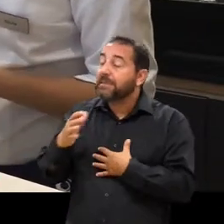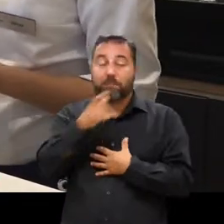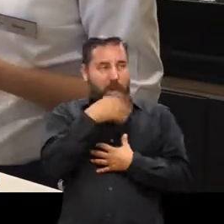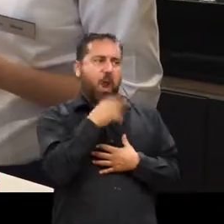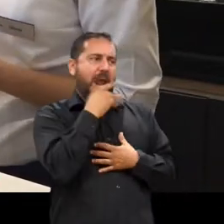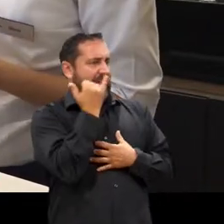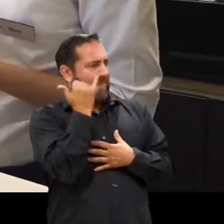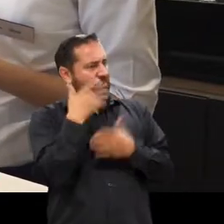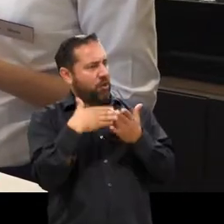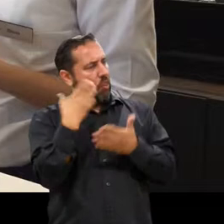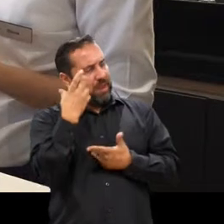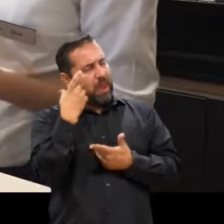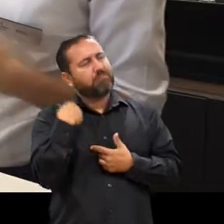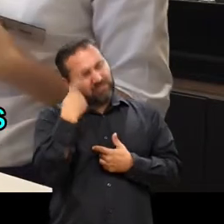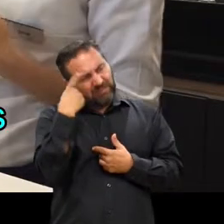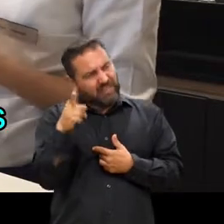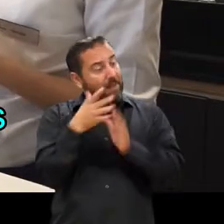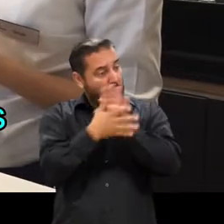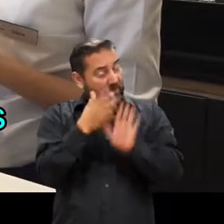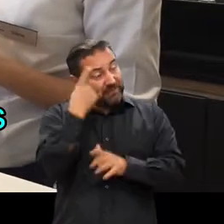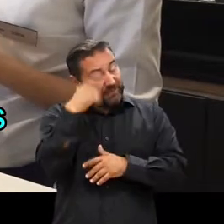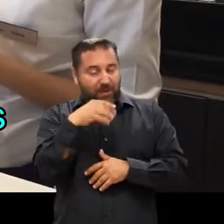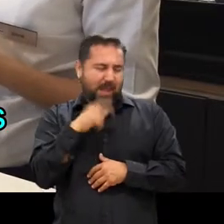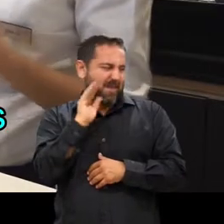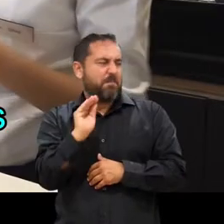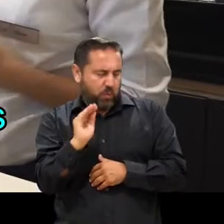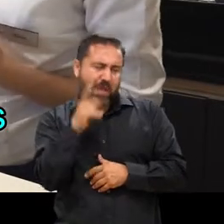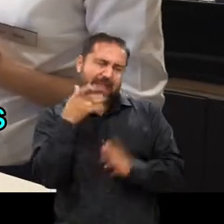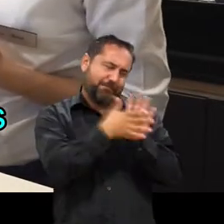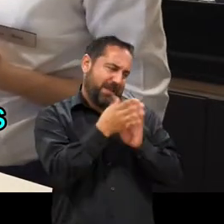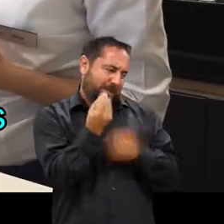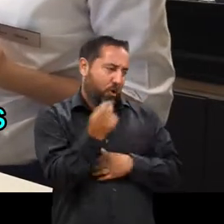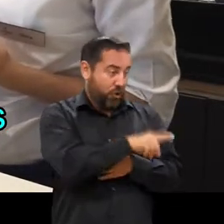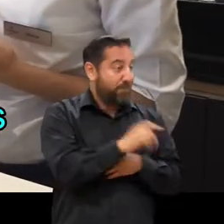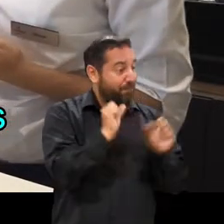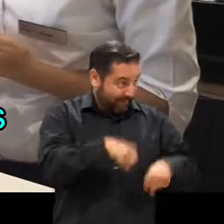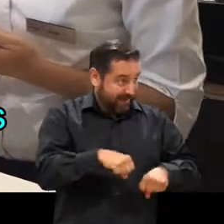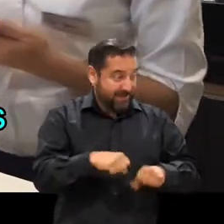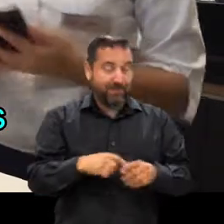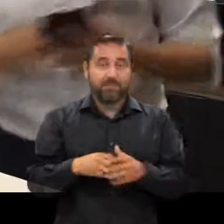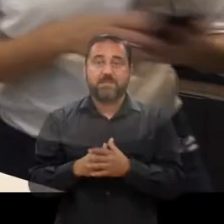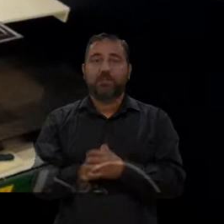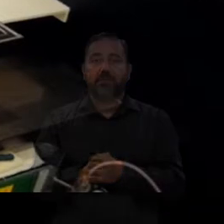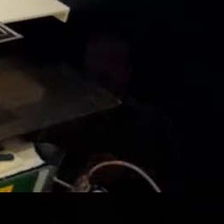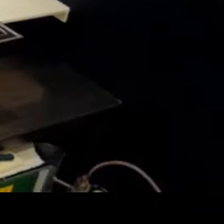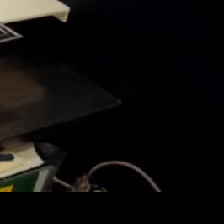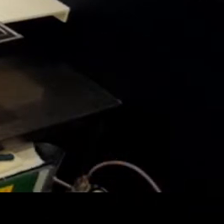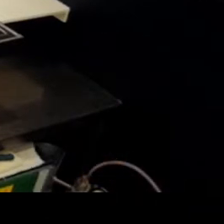Pues ahora le pregunto al jefe de cocina, que ya sabe el lenguaje de signos y ya le explica mejor, ¿de acuerdo?